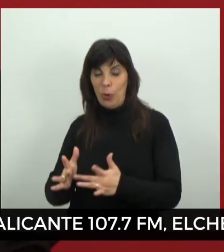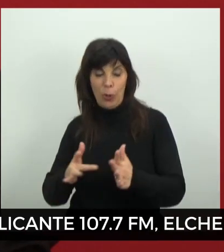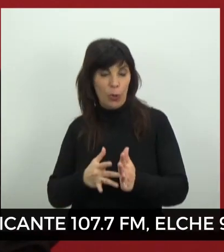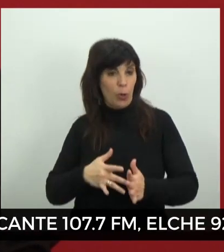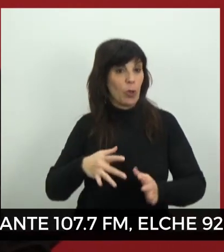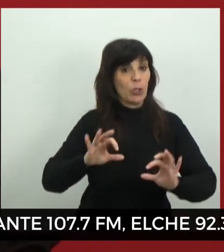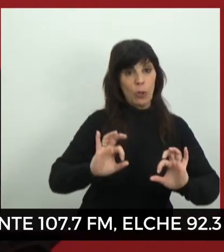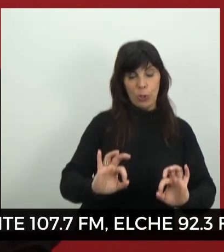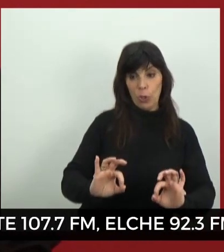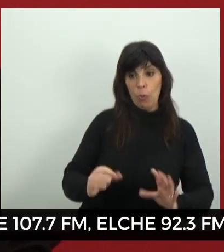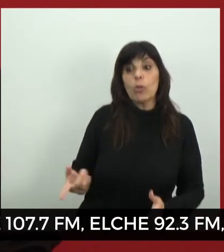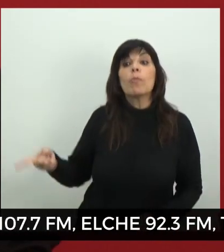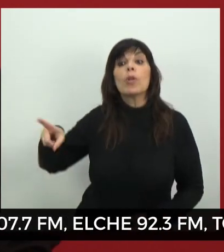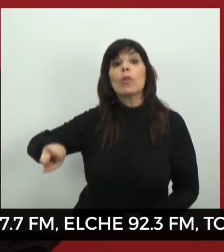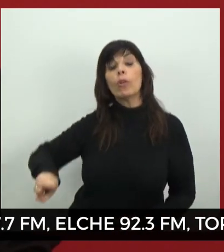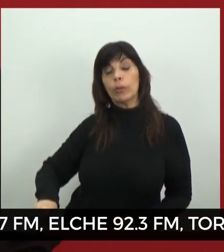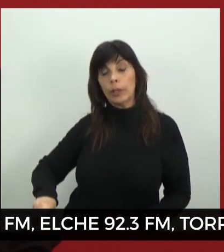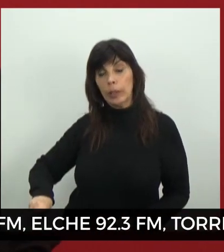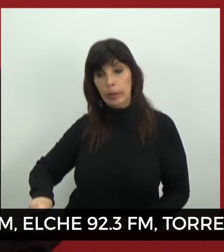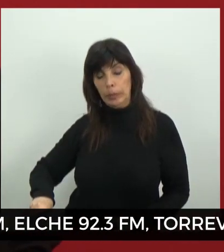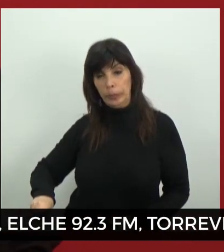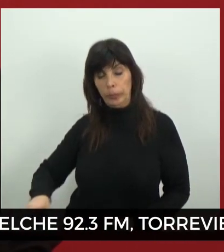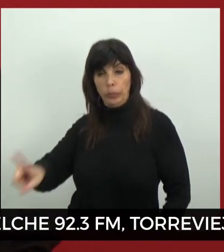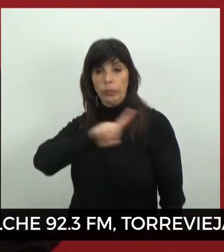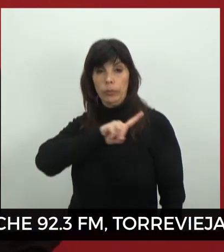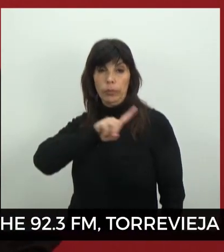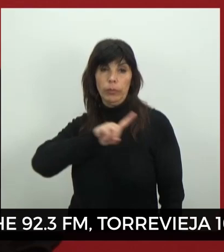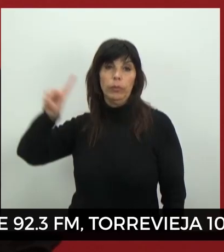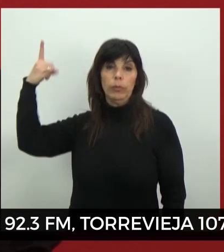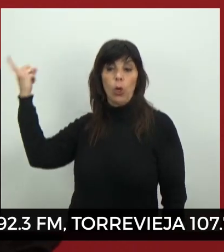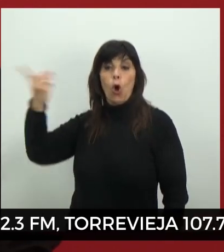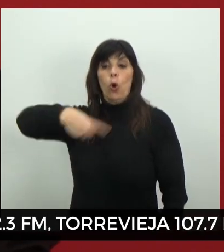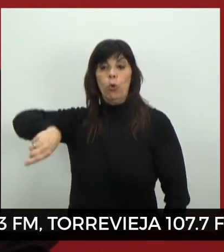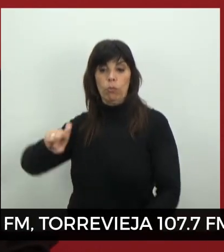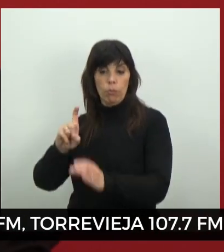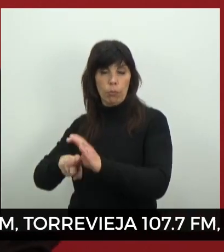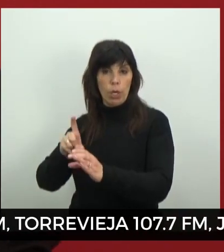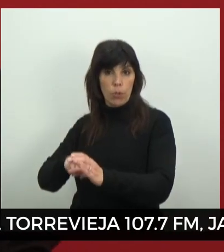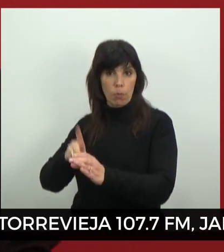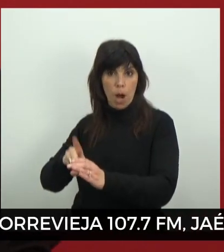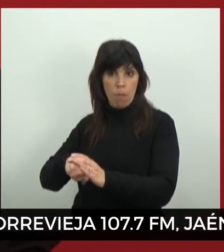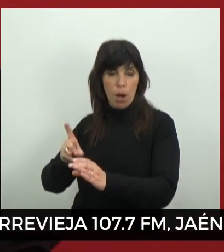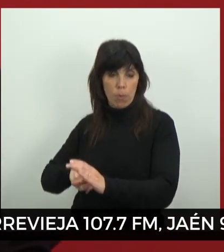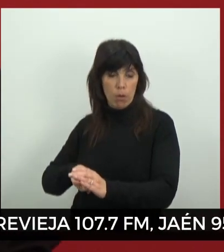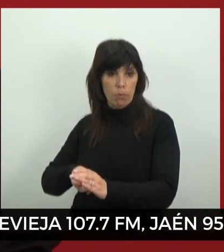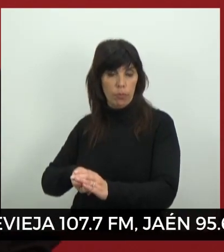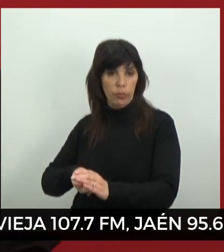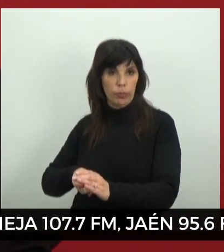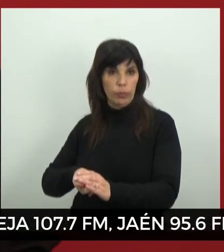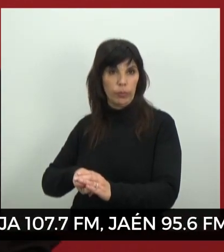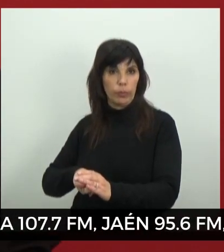absoluto. Pero también somos de las tropas especiales, de los Green Berets, de los